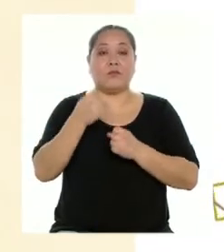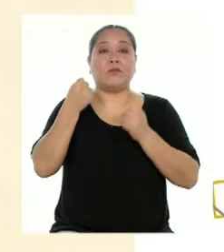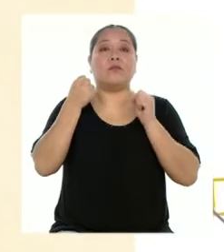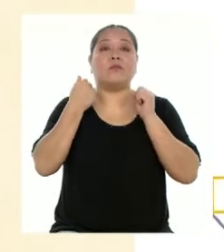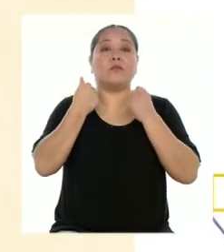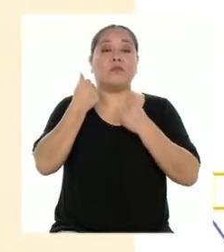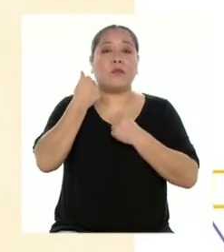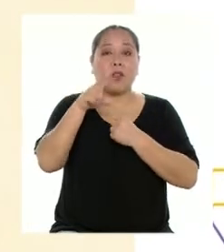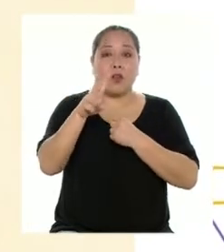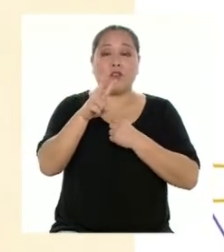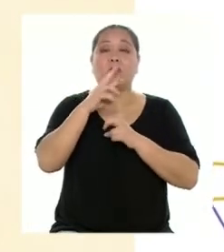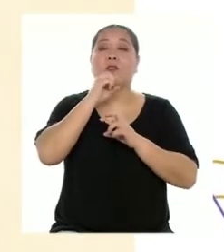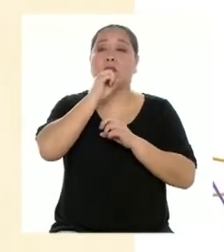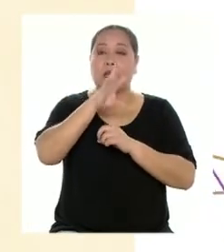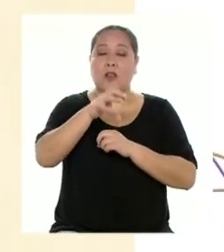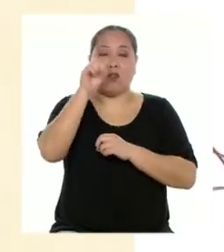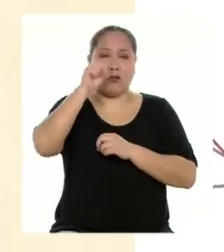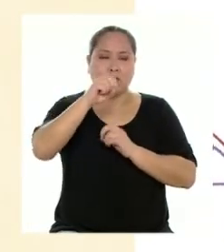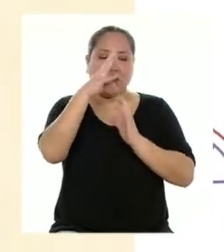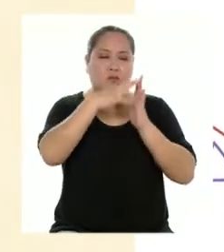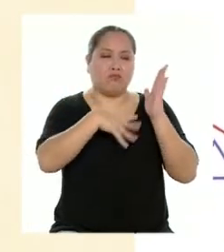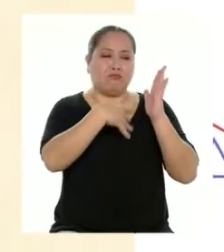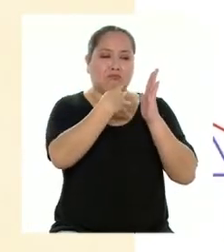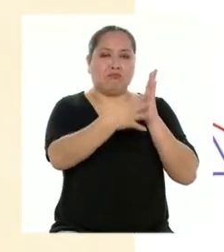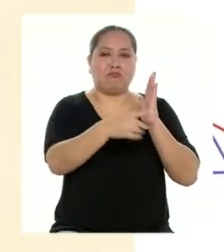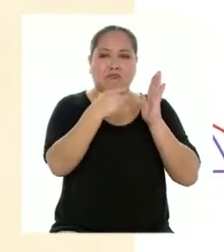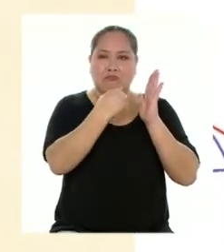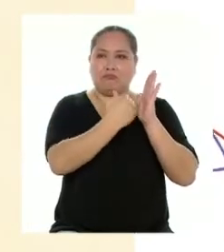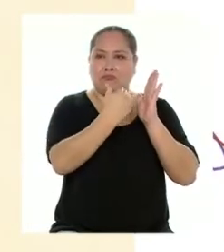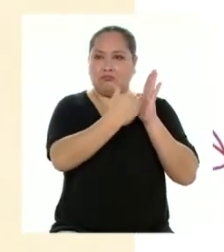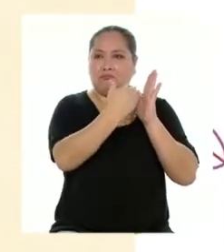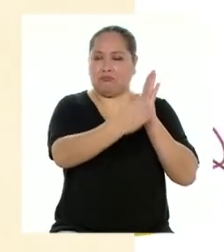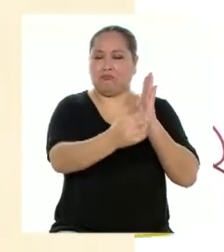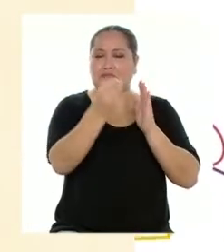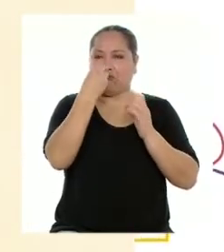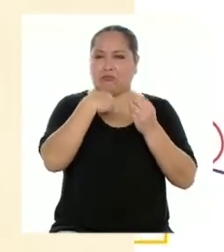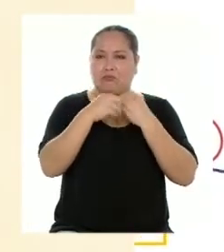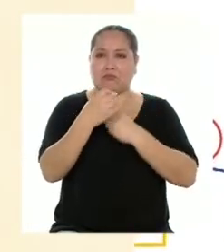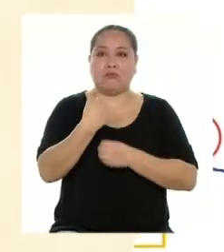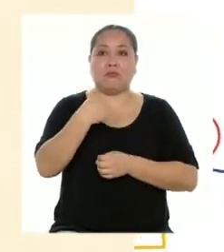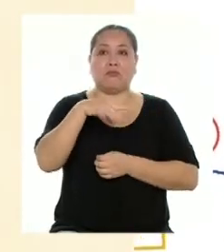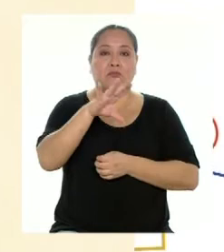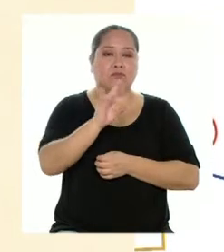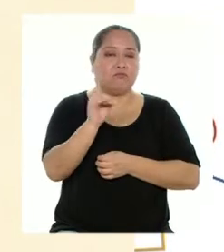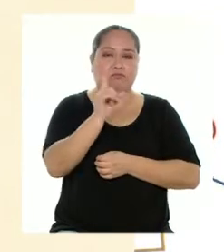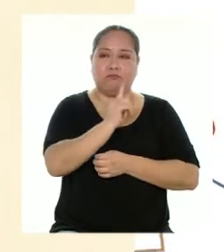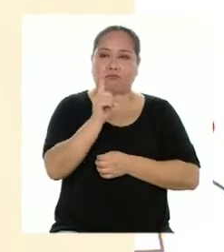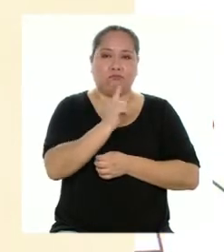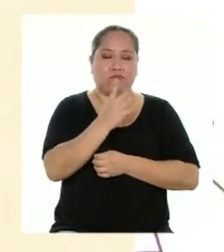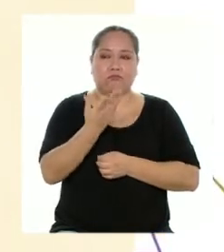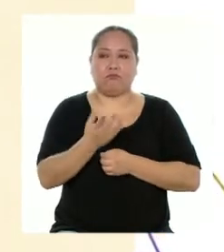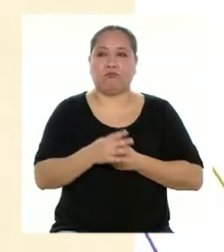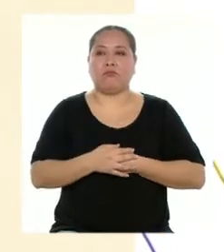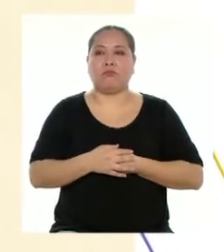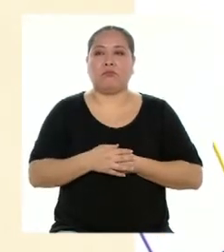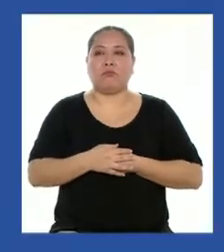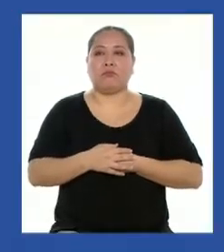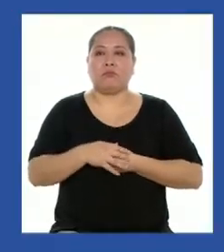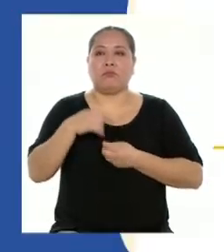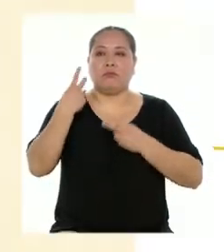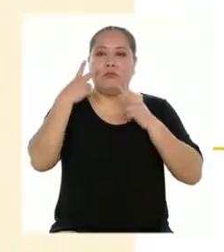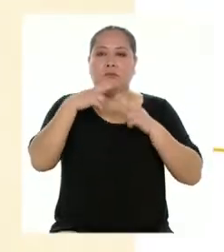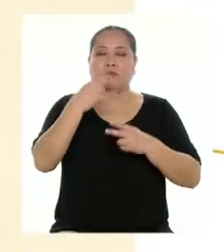12 respondieron que mantienen un horario regular para alimentarse y 18 respondieron que no. Veamos el